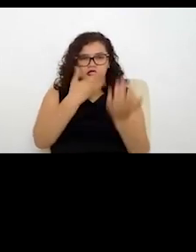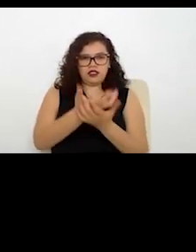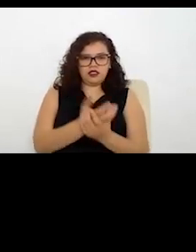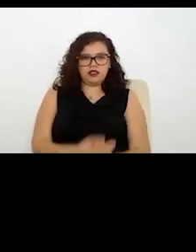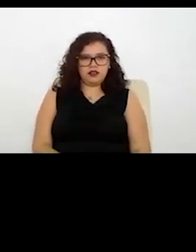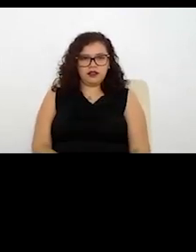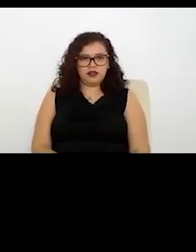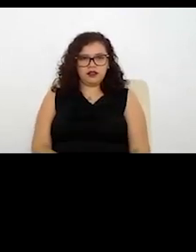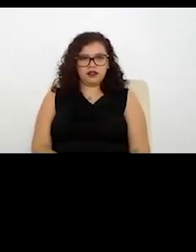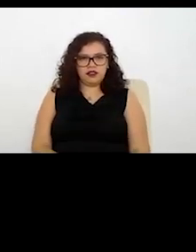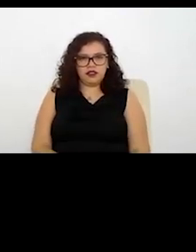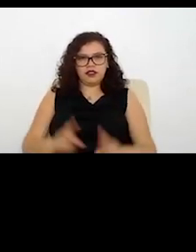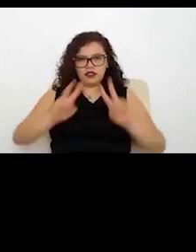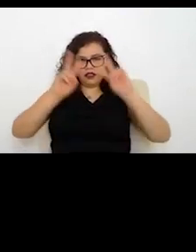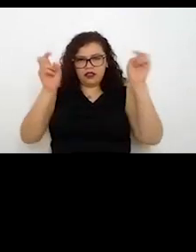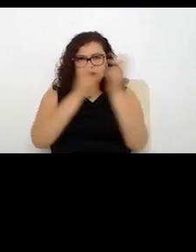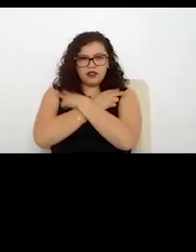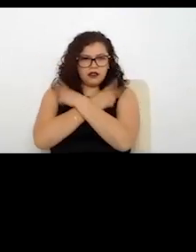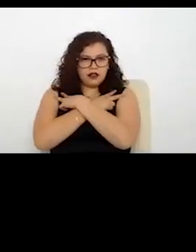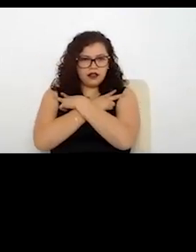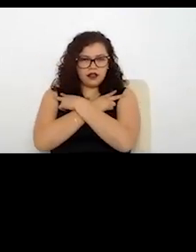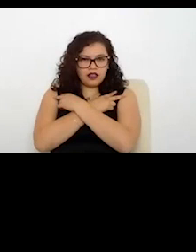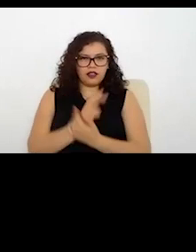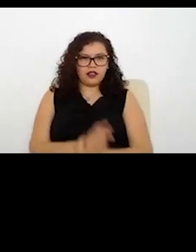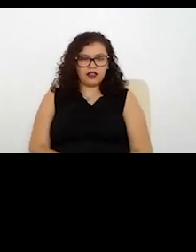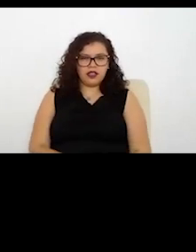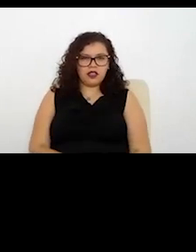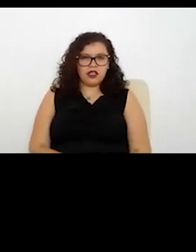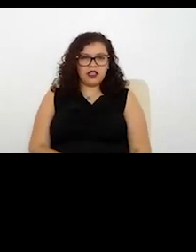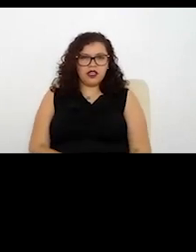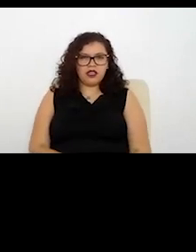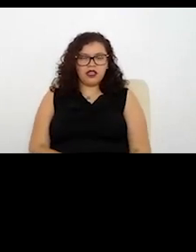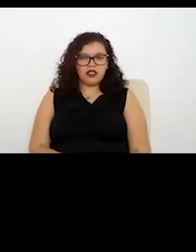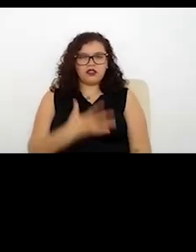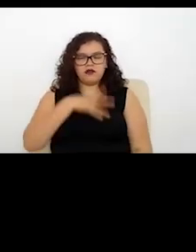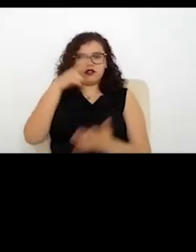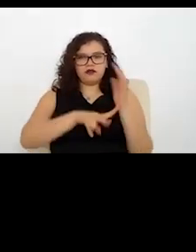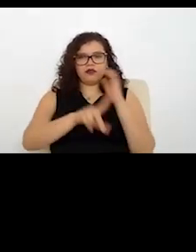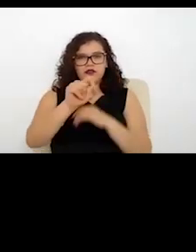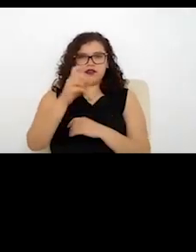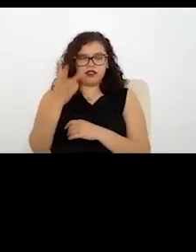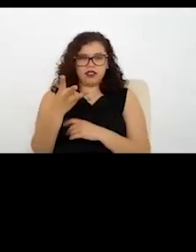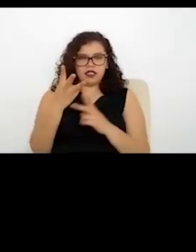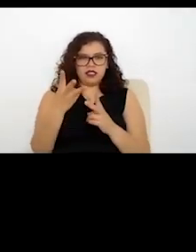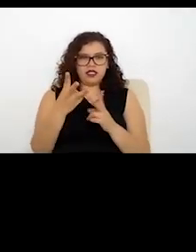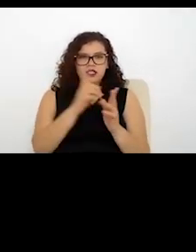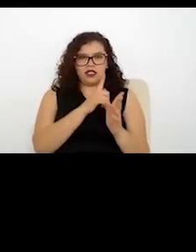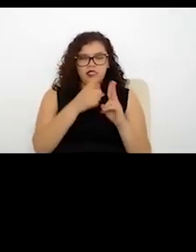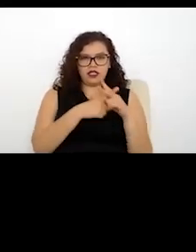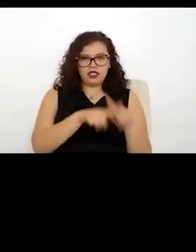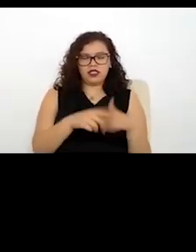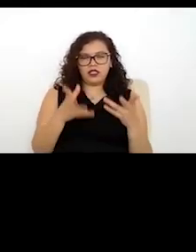Ahora, el tema de las vacaciones, entiendo yo que es común ahorita que estamos justo en el 2023 cuando entró en vigor esta reforma, que estamos hechos un poco